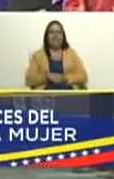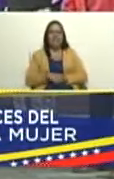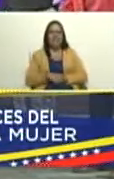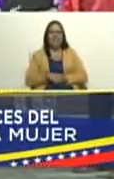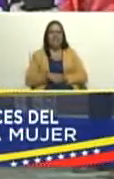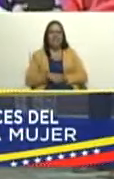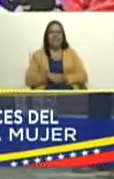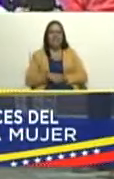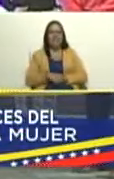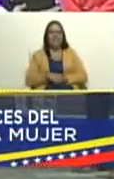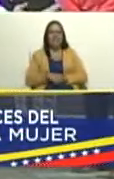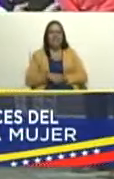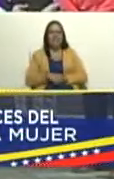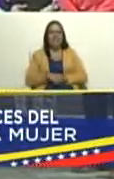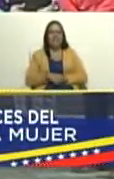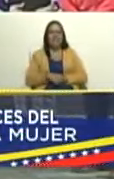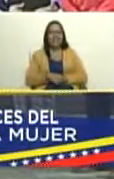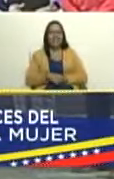¡Eso!